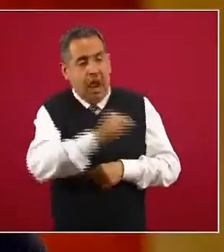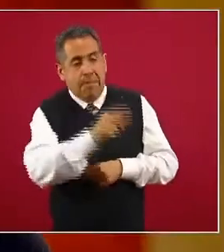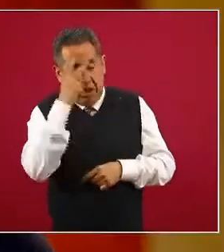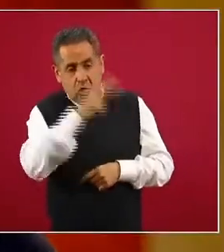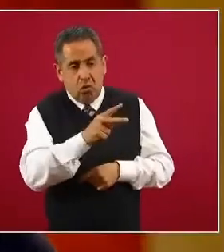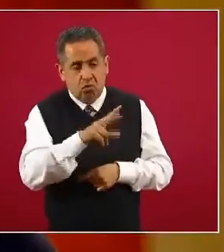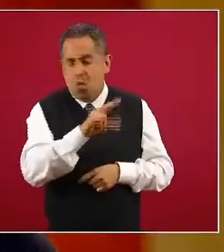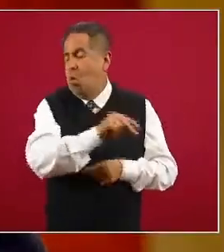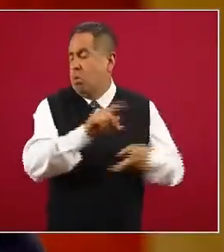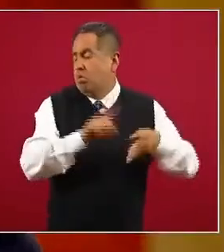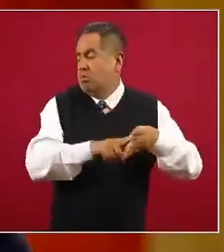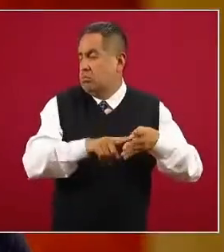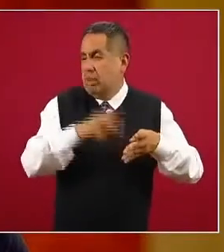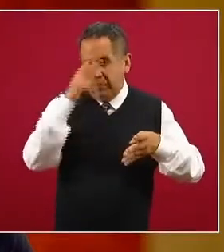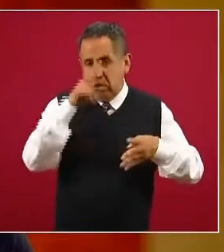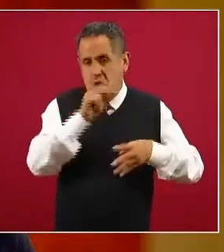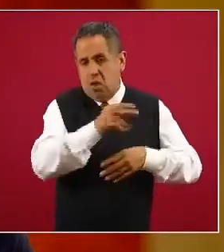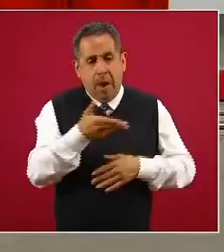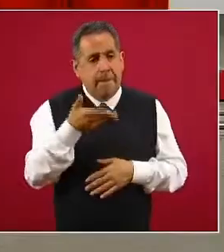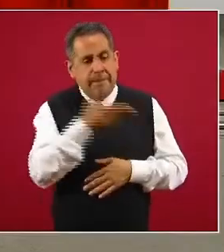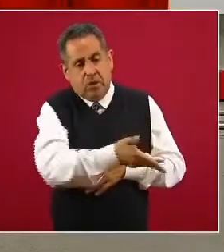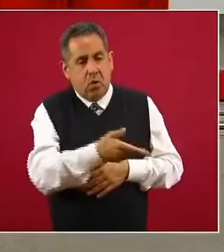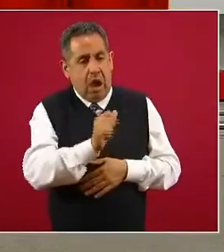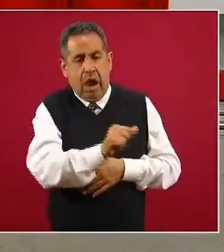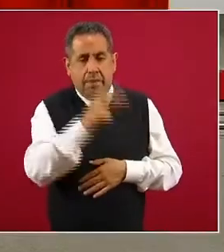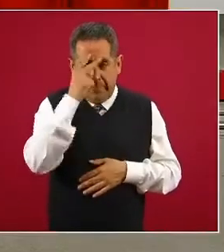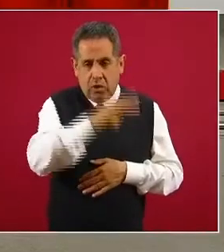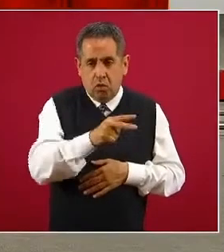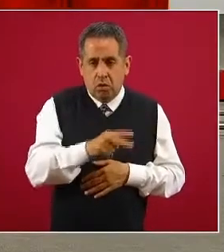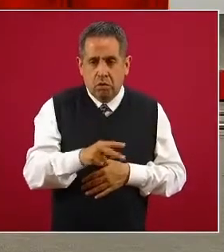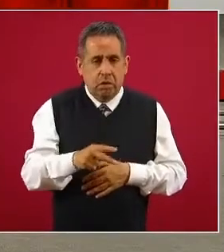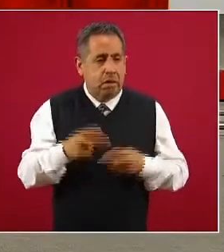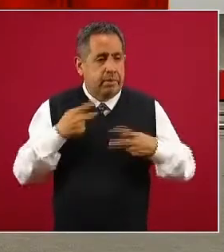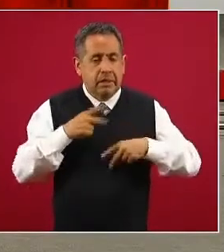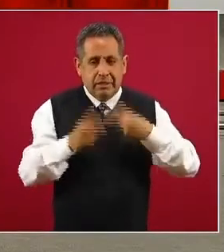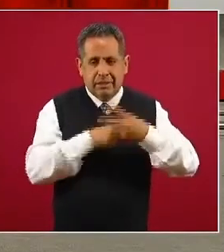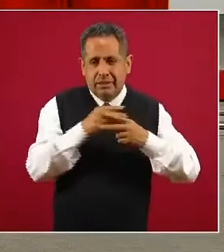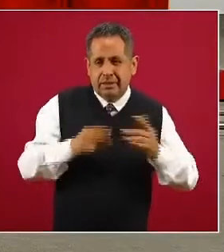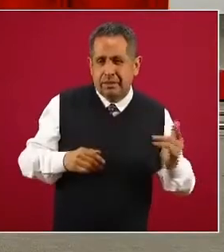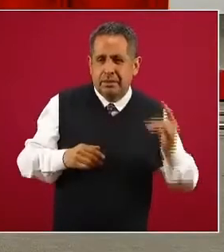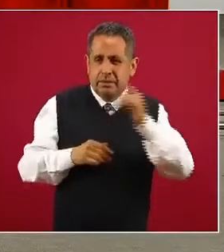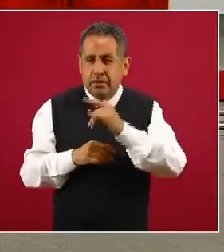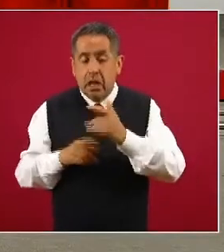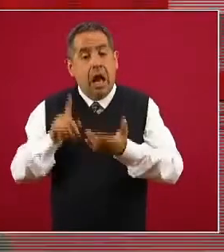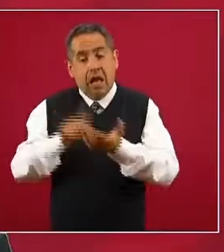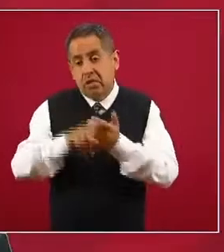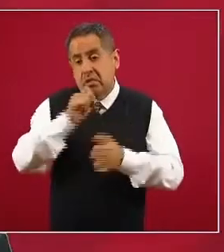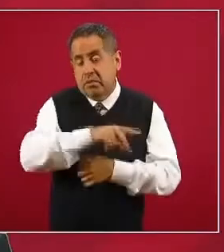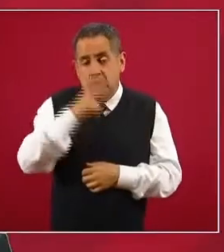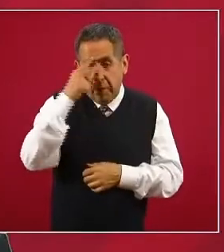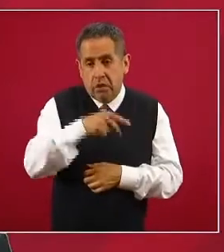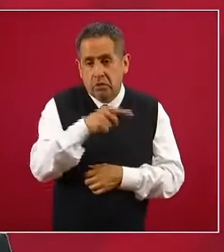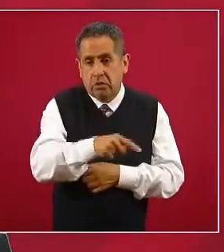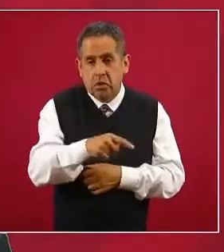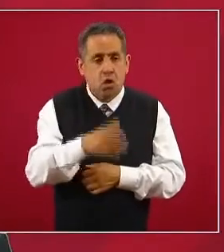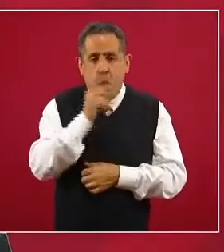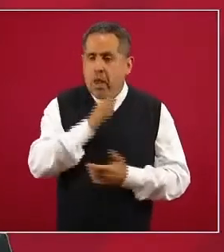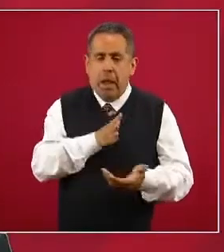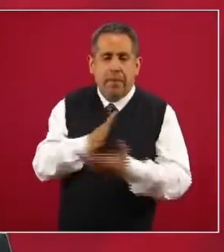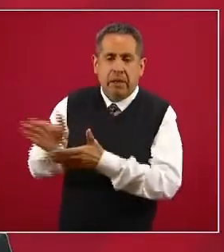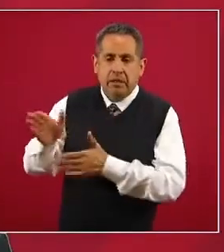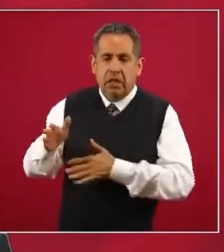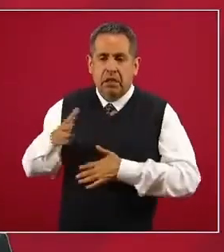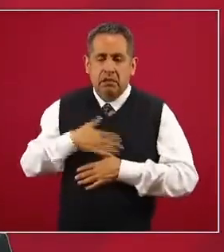países que dijeron: le pido que a los pasajeros provenientes de estos países, incluido México, no pueden pasar